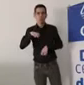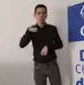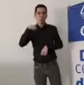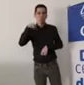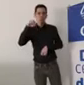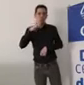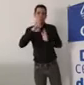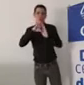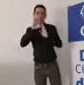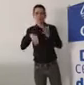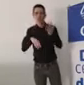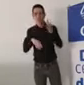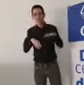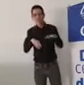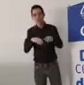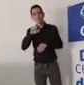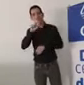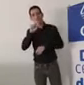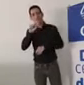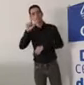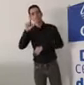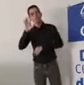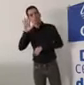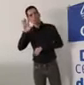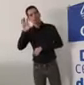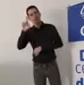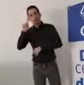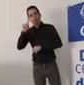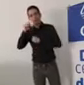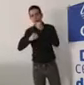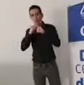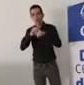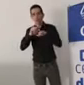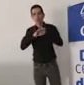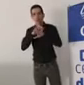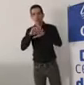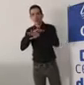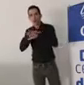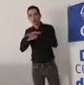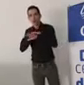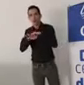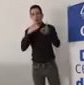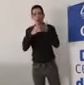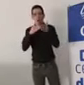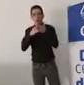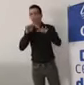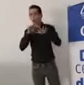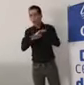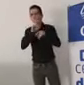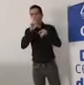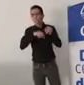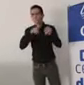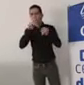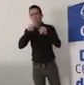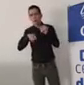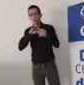cuando se es joven, en donde hay un montón de barreras de vulnerabilidad que enfrentar y un montón de oportunidades que podríamos tener sobre